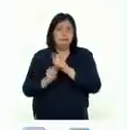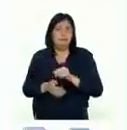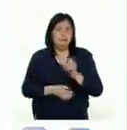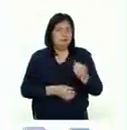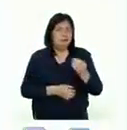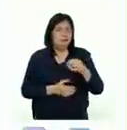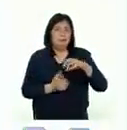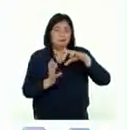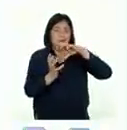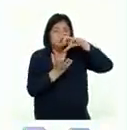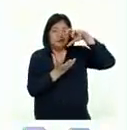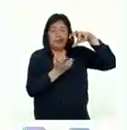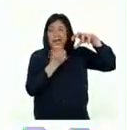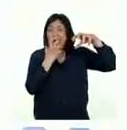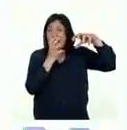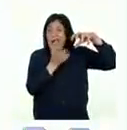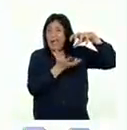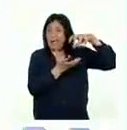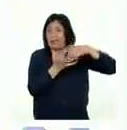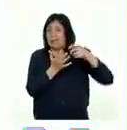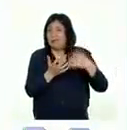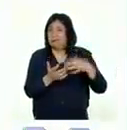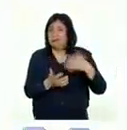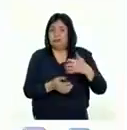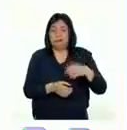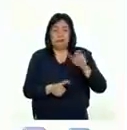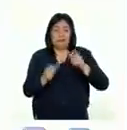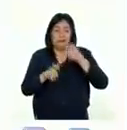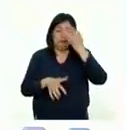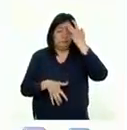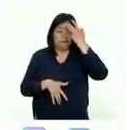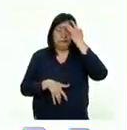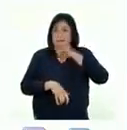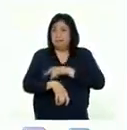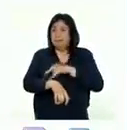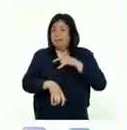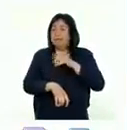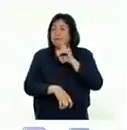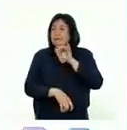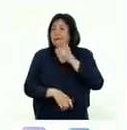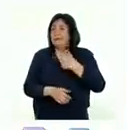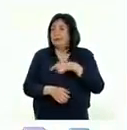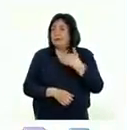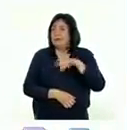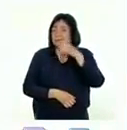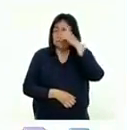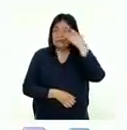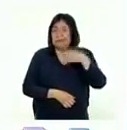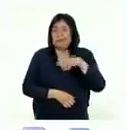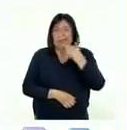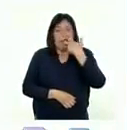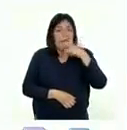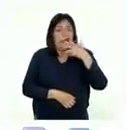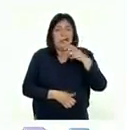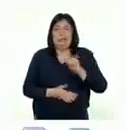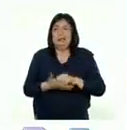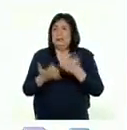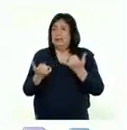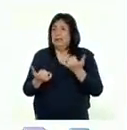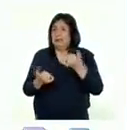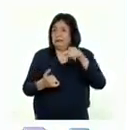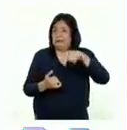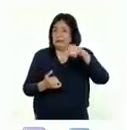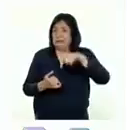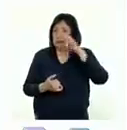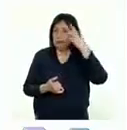al calentamiento global, el aumento de casos de dengue en la costa está relacionado con un verano más cálido. Ahora en